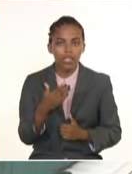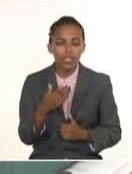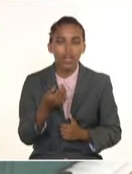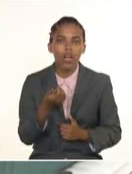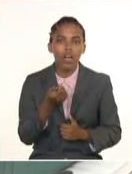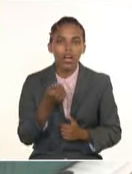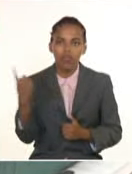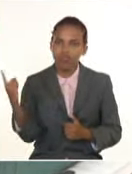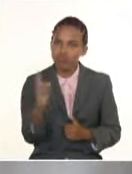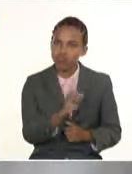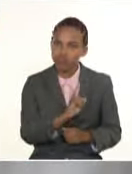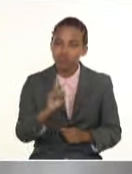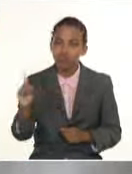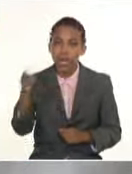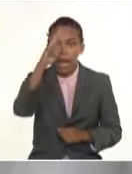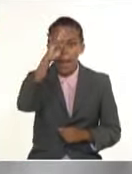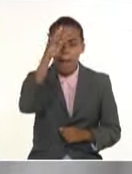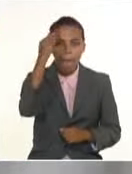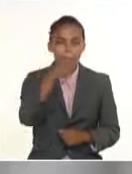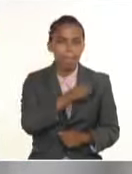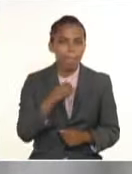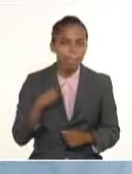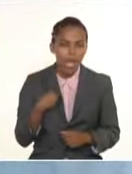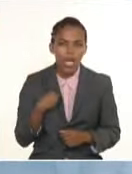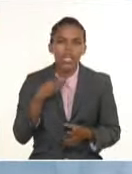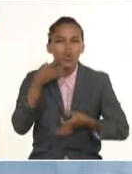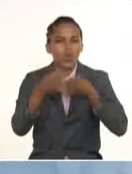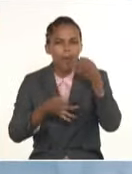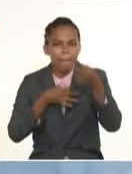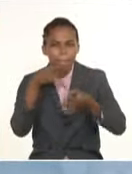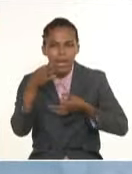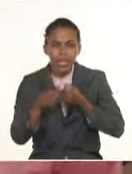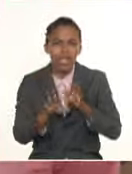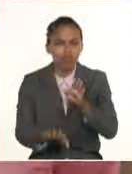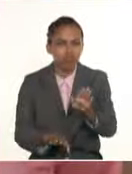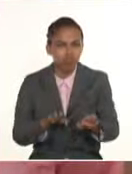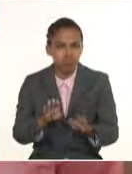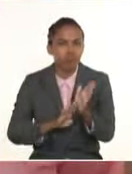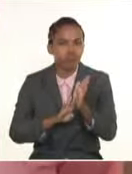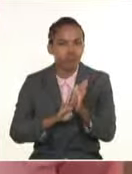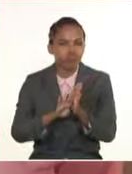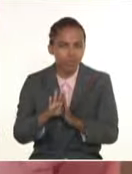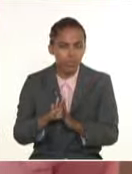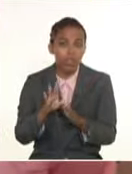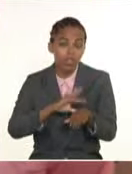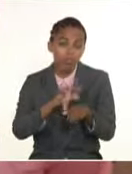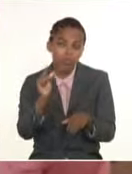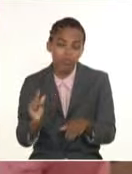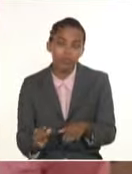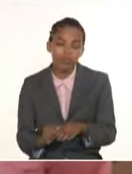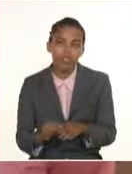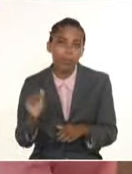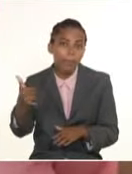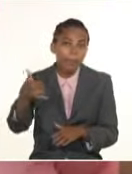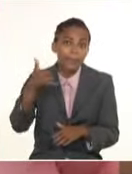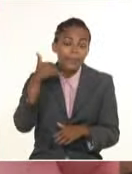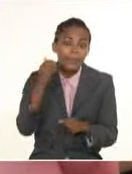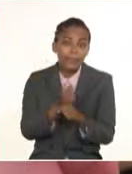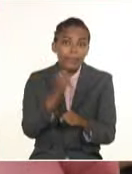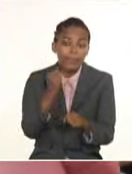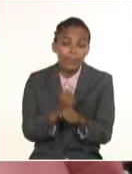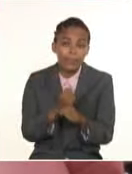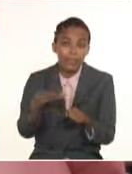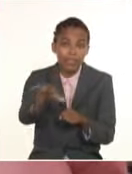nos comenta cómo sigue evolucionando los pacientes y va evolucionando más o menos. Ahí. Me llamaron las compañeras mías de trabajo, mi papá había tenido